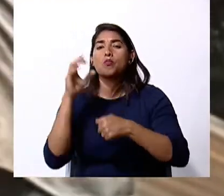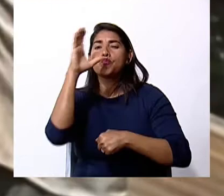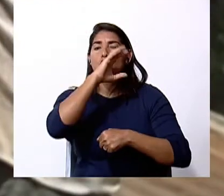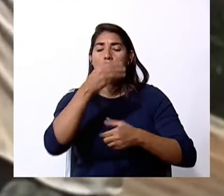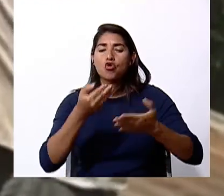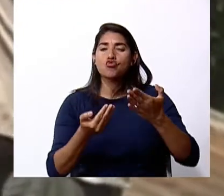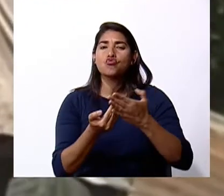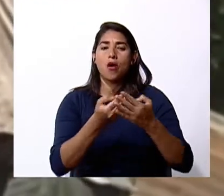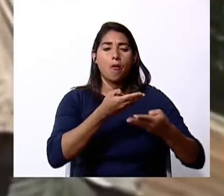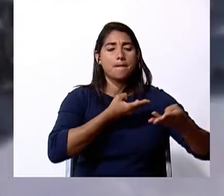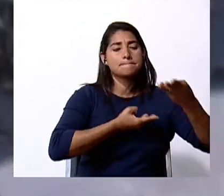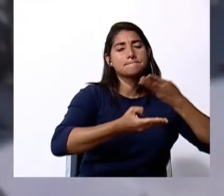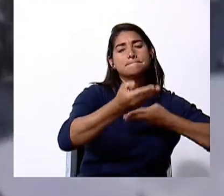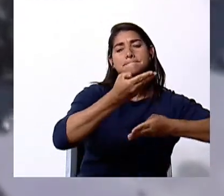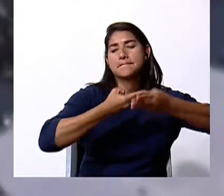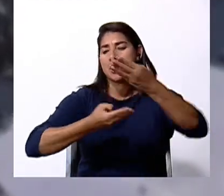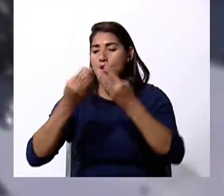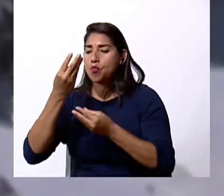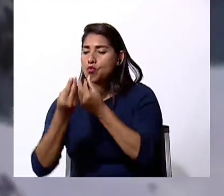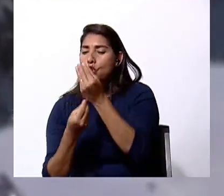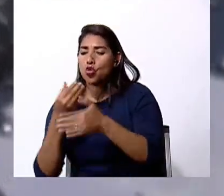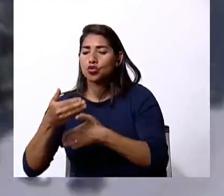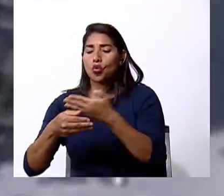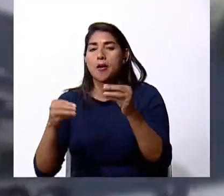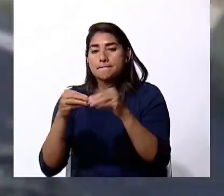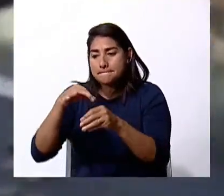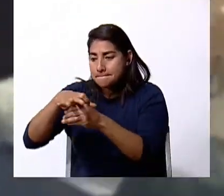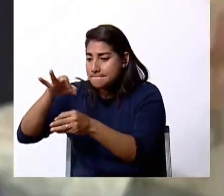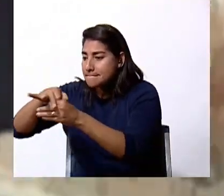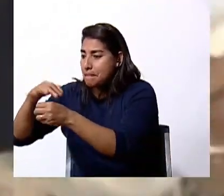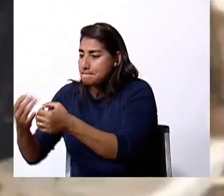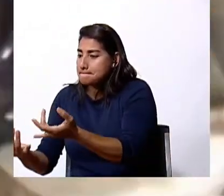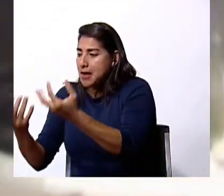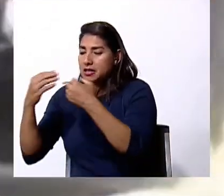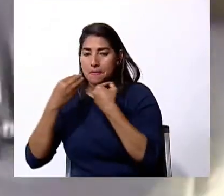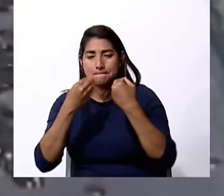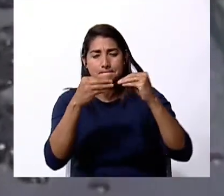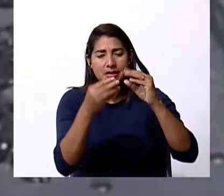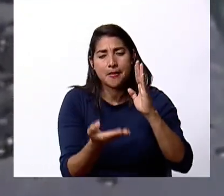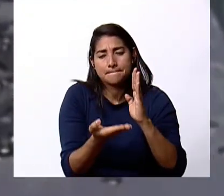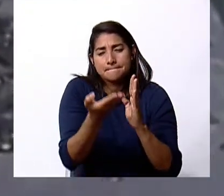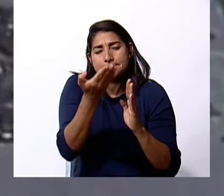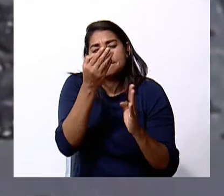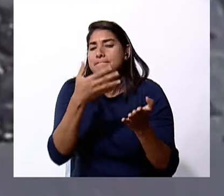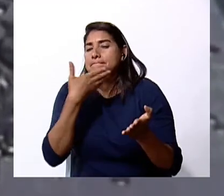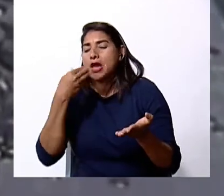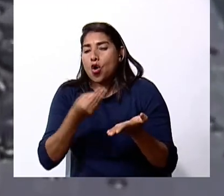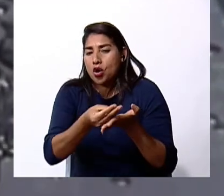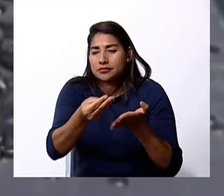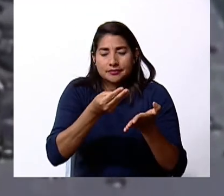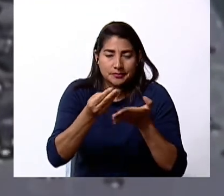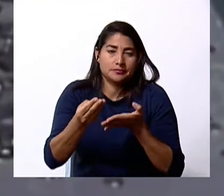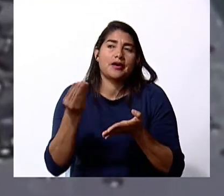que permita a los productores aumentar la producción y alcanzar un mejor precio.